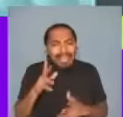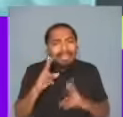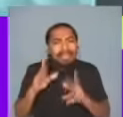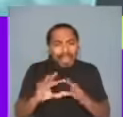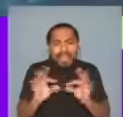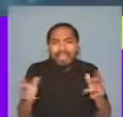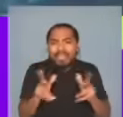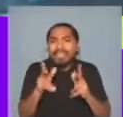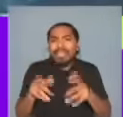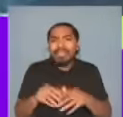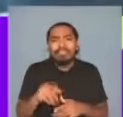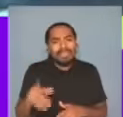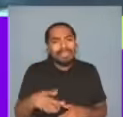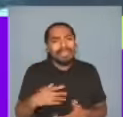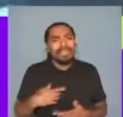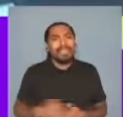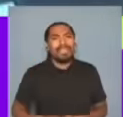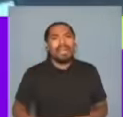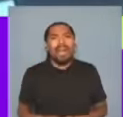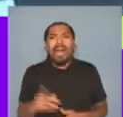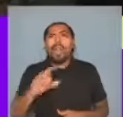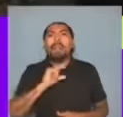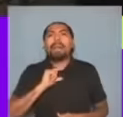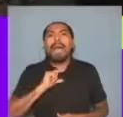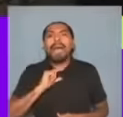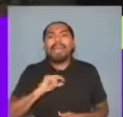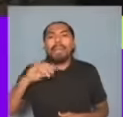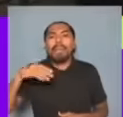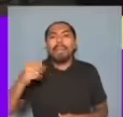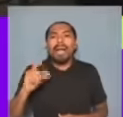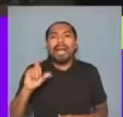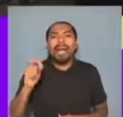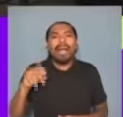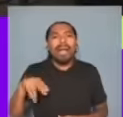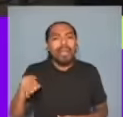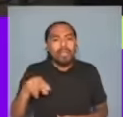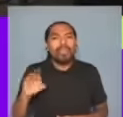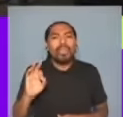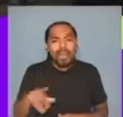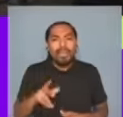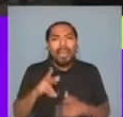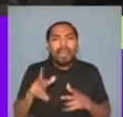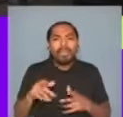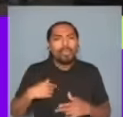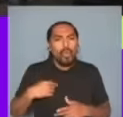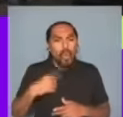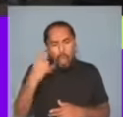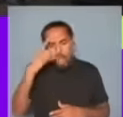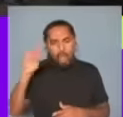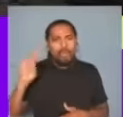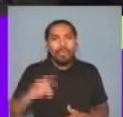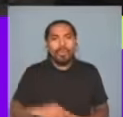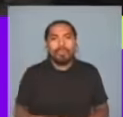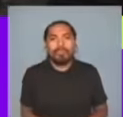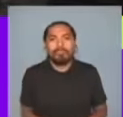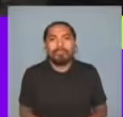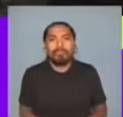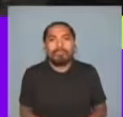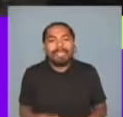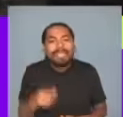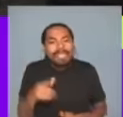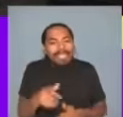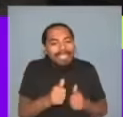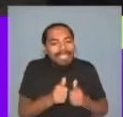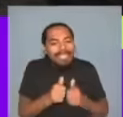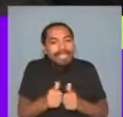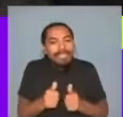Sí, no, se acordaba. ¿Quedó? Hoy también lo recordaba mucho el padre Héctor Barrera. Estaba muy cercano también a lo que era